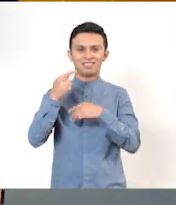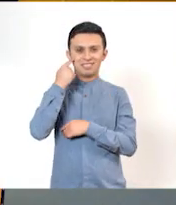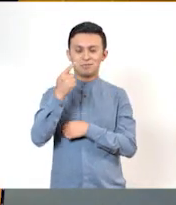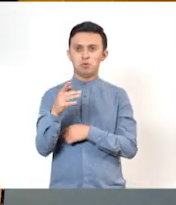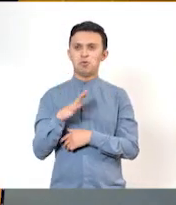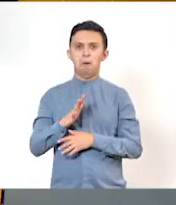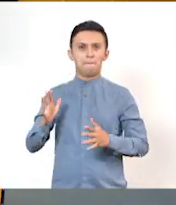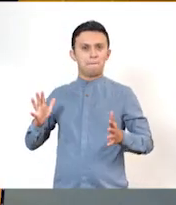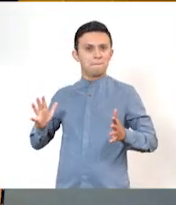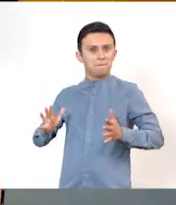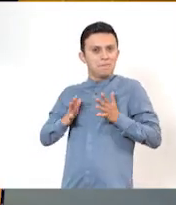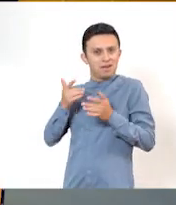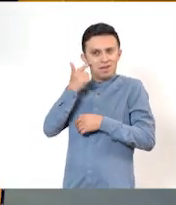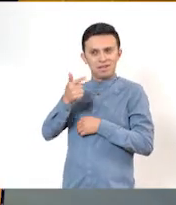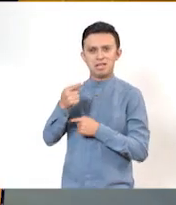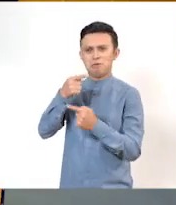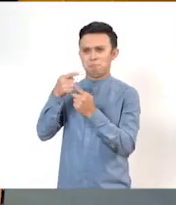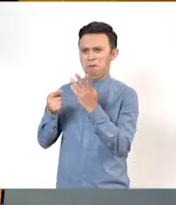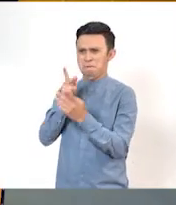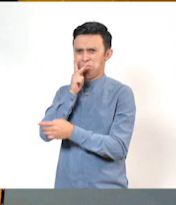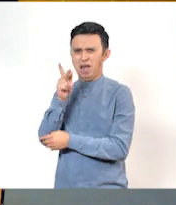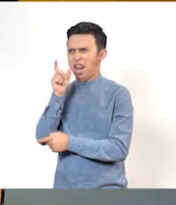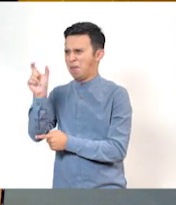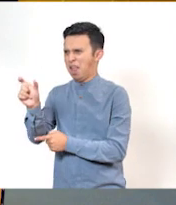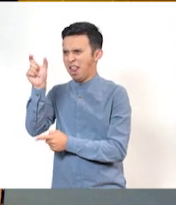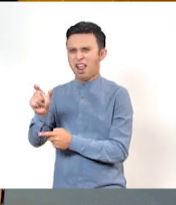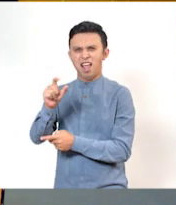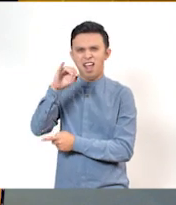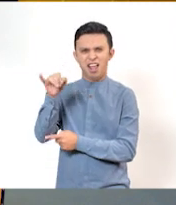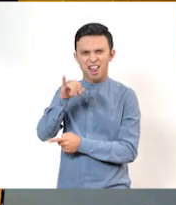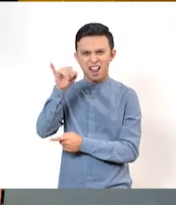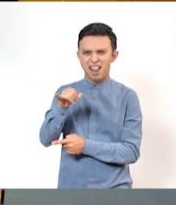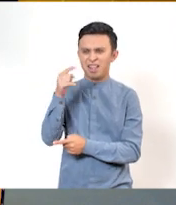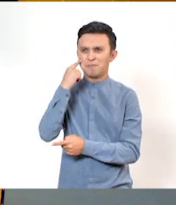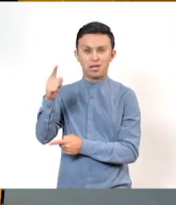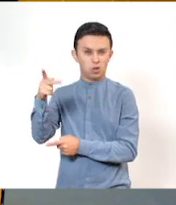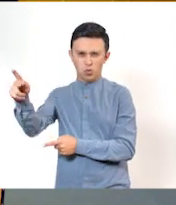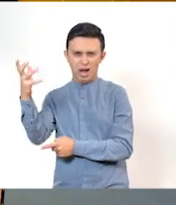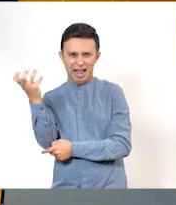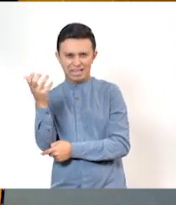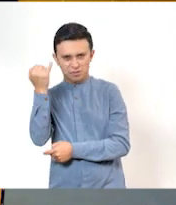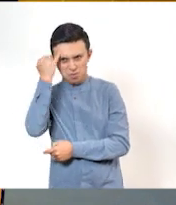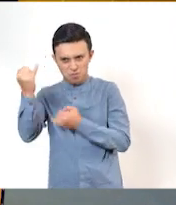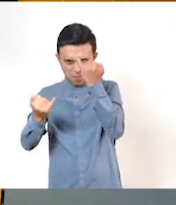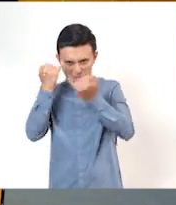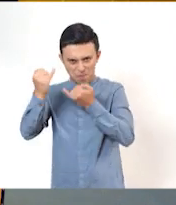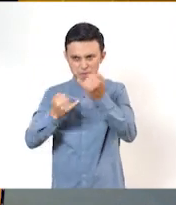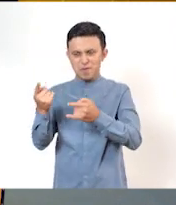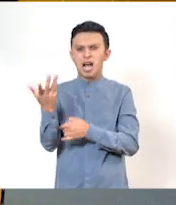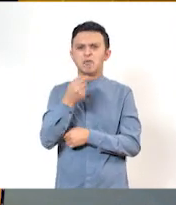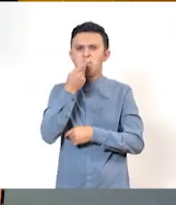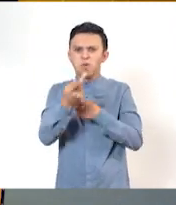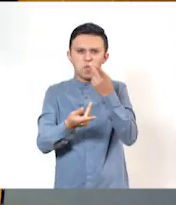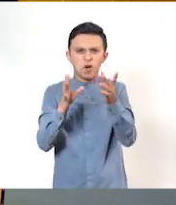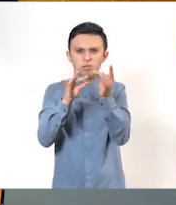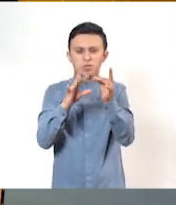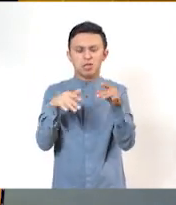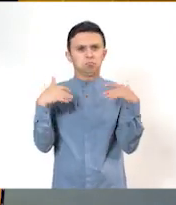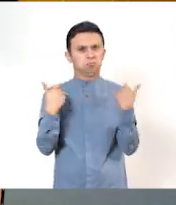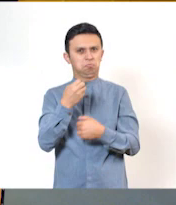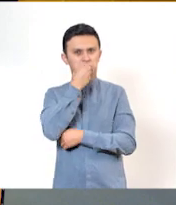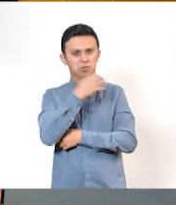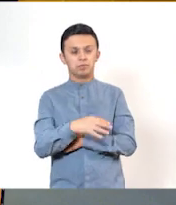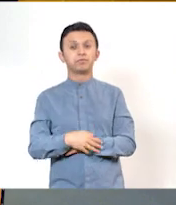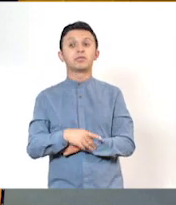¡Wow! Me dejó sorprendida tantas palabras que conjunta el versador jarocho. Sí, la mayoría de las palabras que recita el